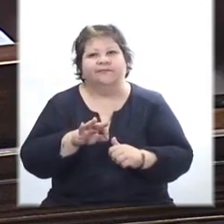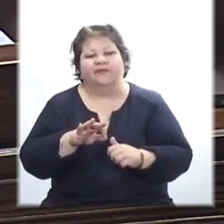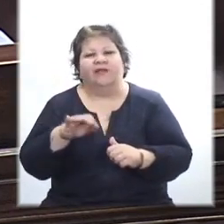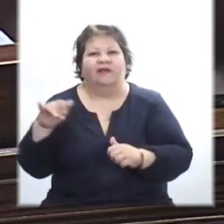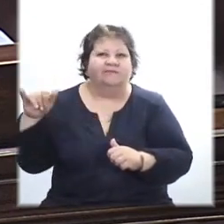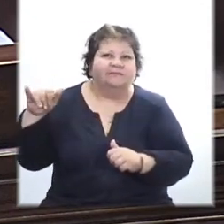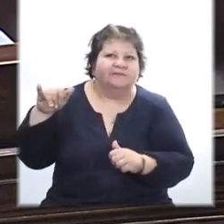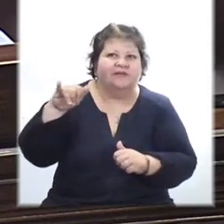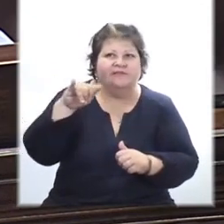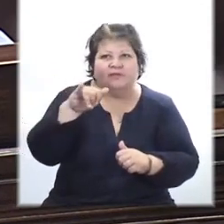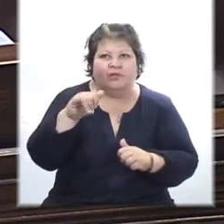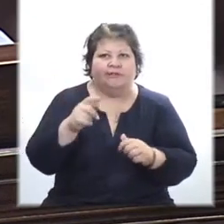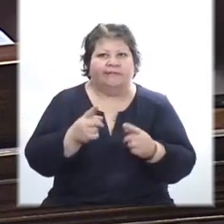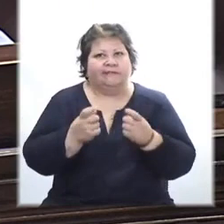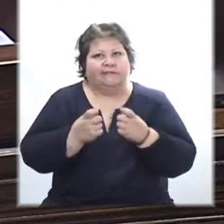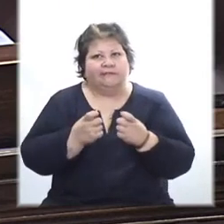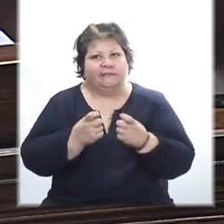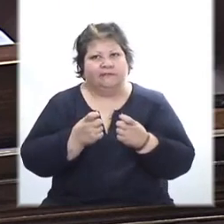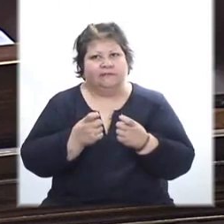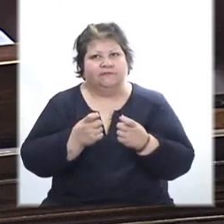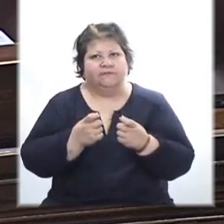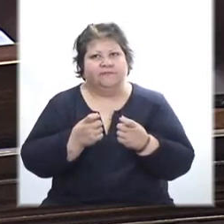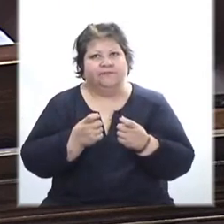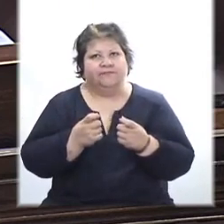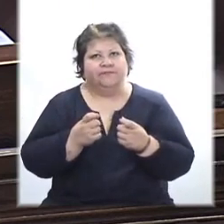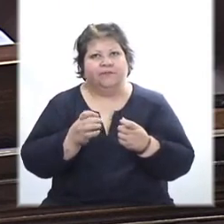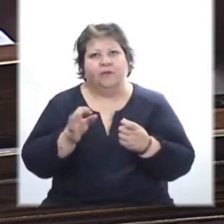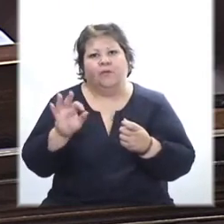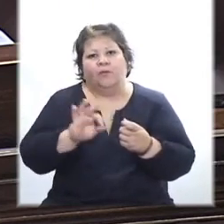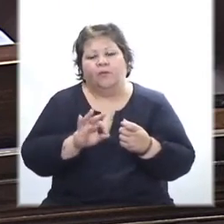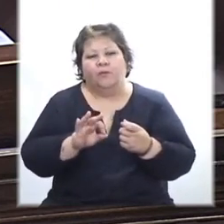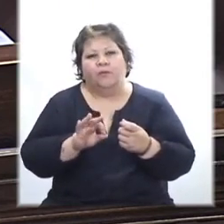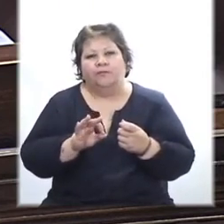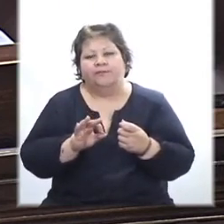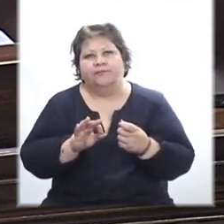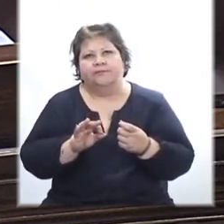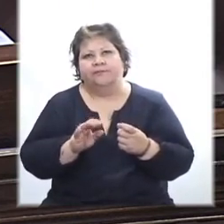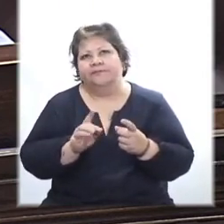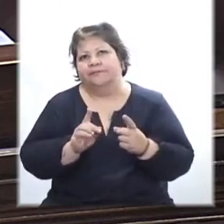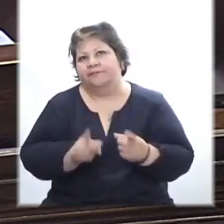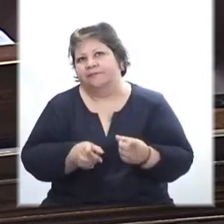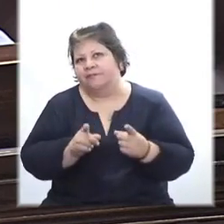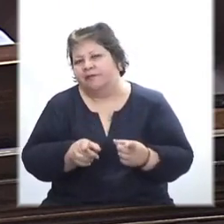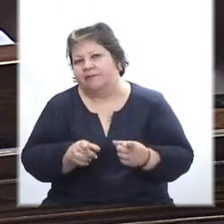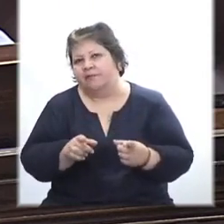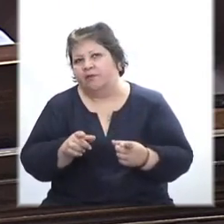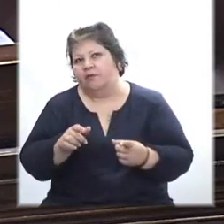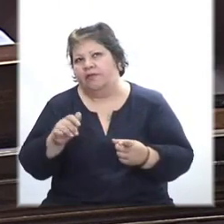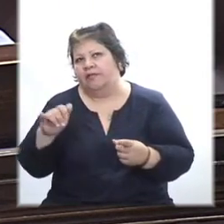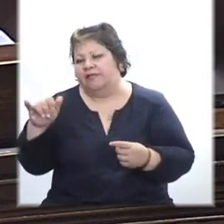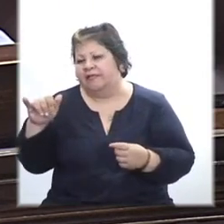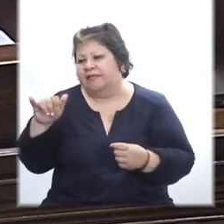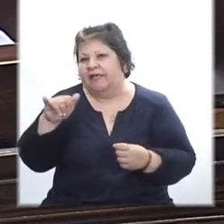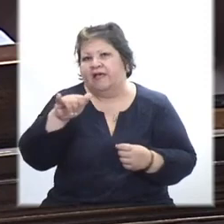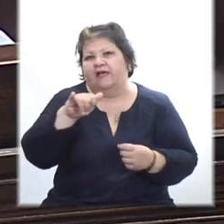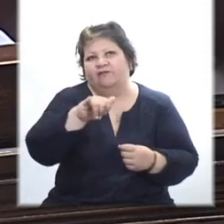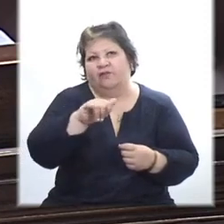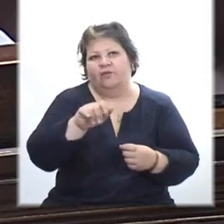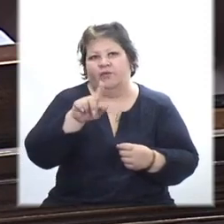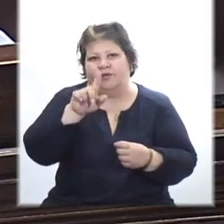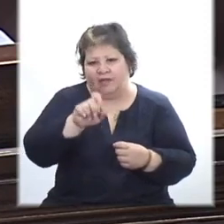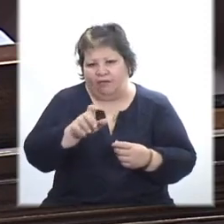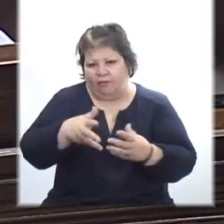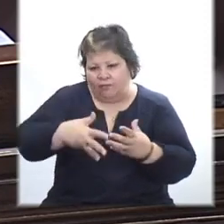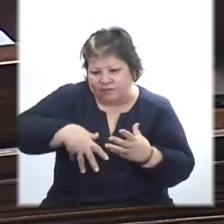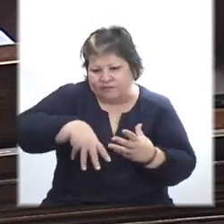que se consideren, o mismo hasta podría ser también de algún avión hidrante, pero no por parte solo del Estado,